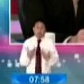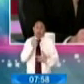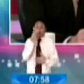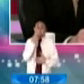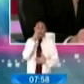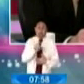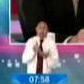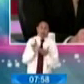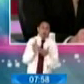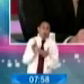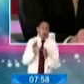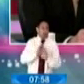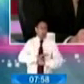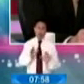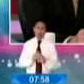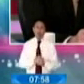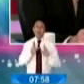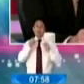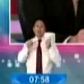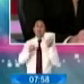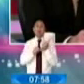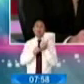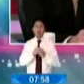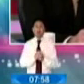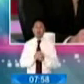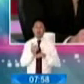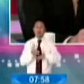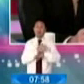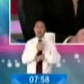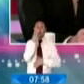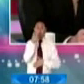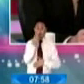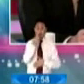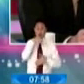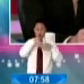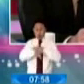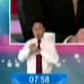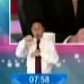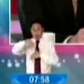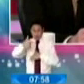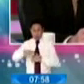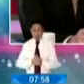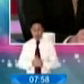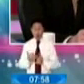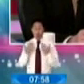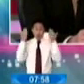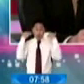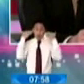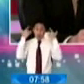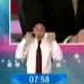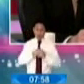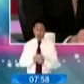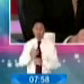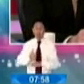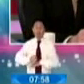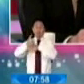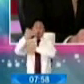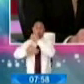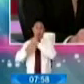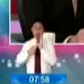expulsados en un trámite administrativo, cruzaron la frontera antes de la medianoche de ayer y en este momento se encuentran en Guayaquil para ser puestos a órdenes